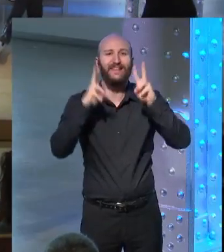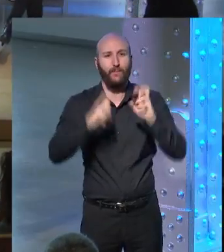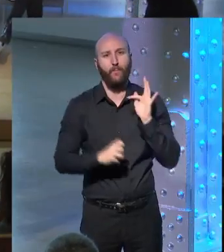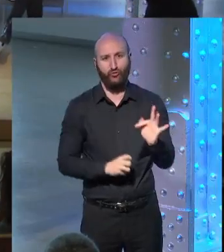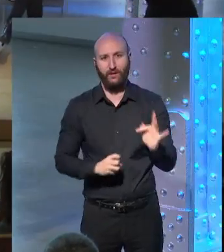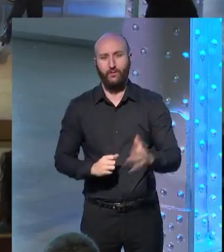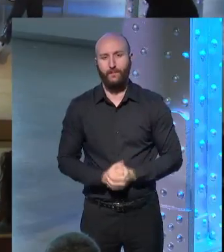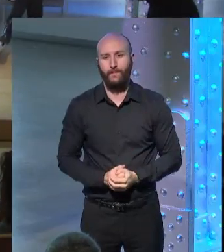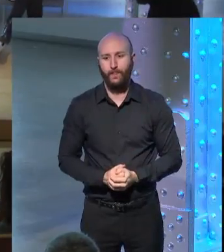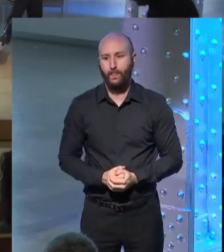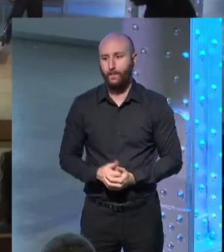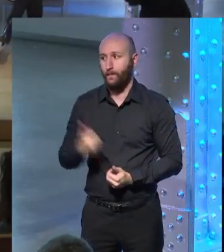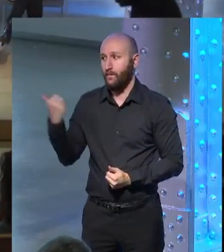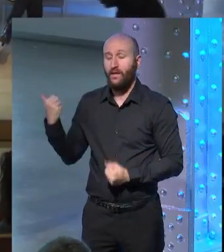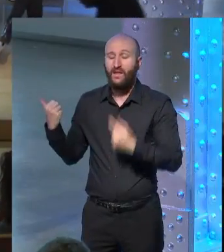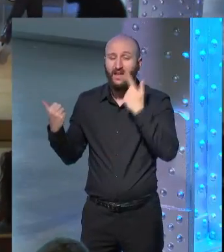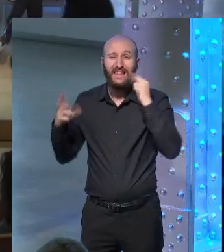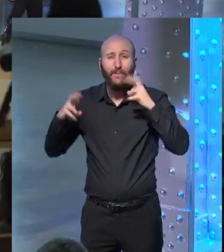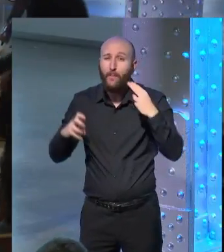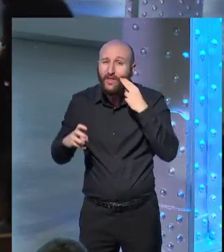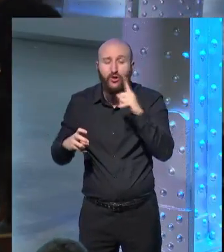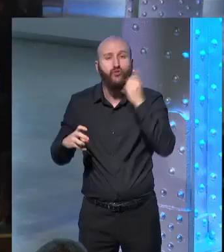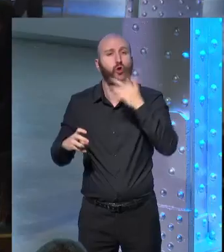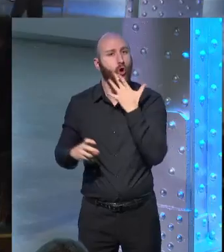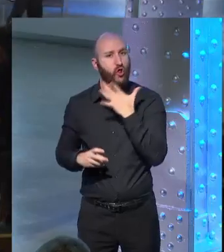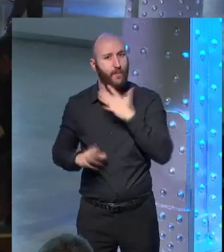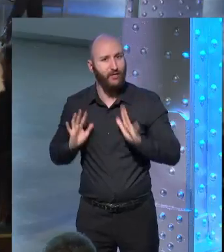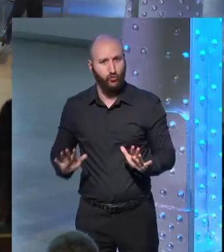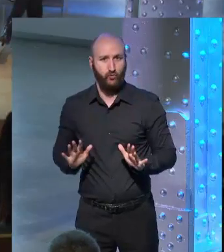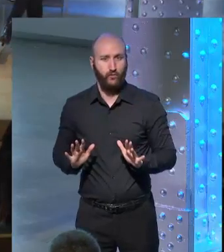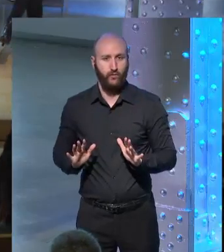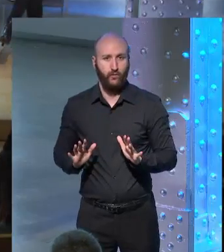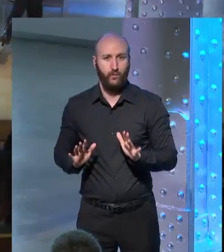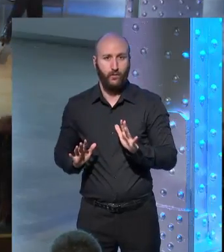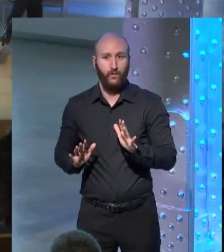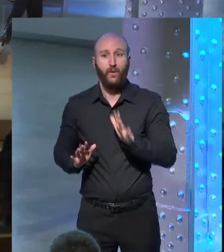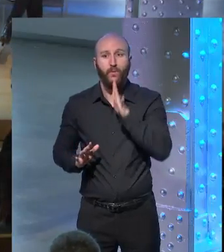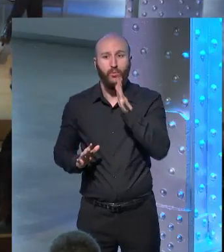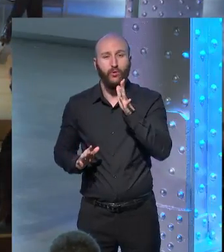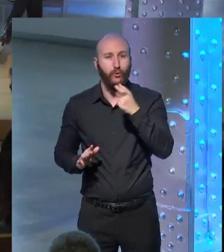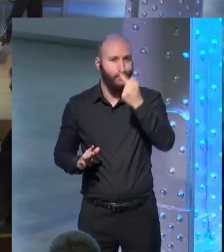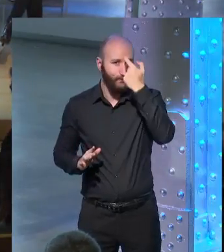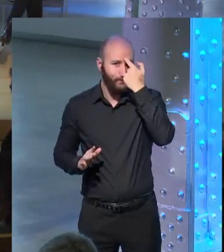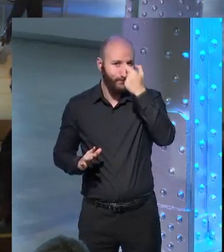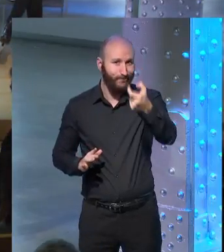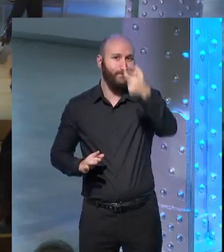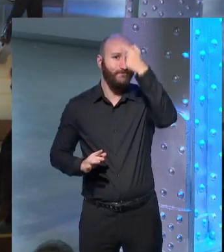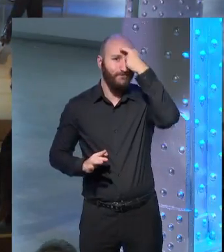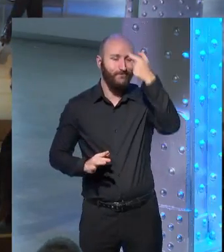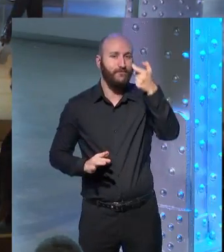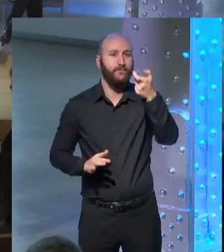Que realmente no es cuestión de miedo, es cuestión de conocimiento. Tenemos un concepto a veces